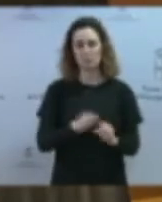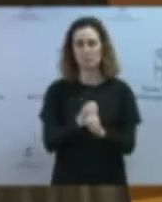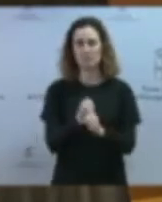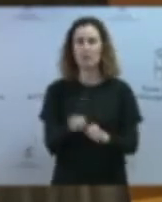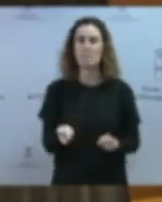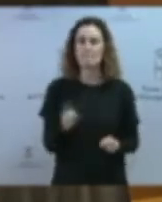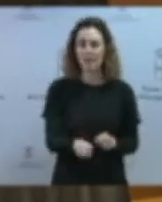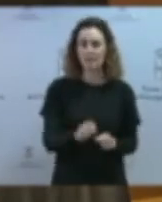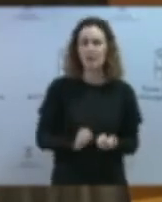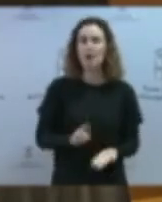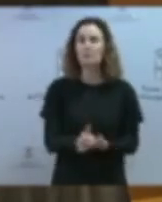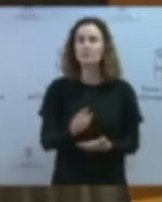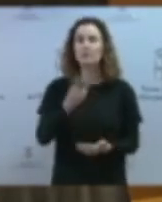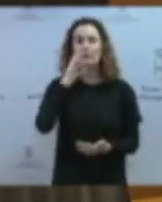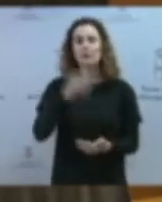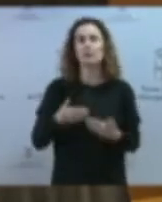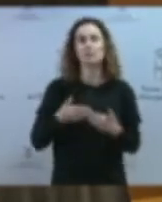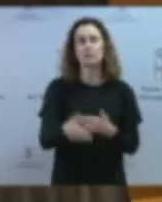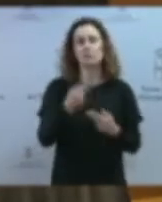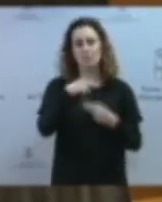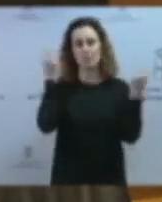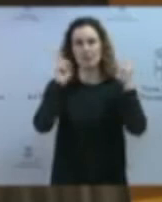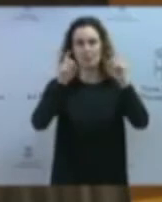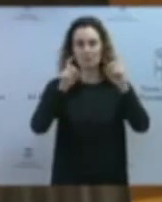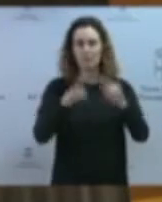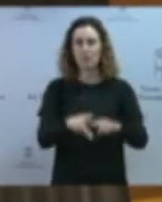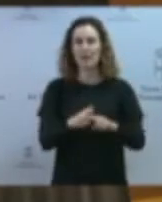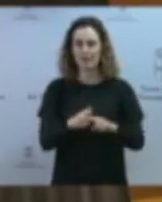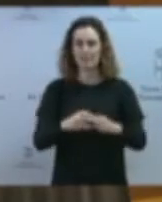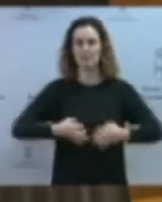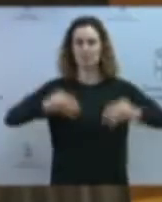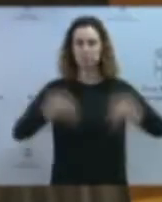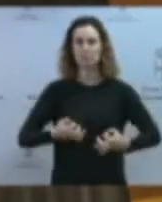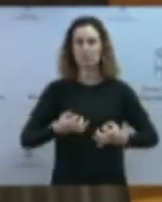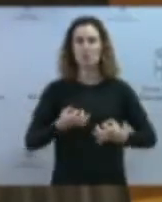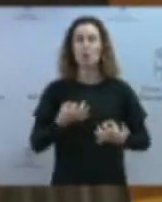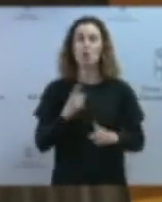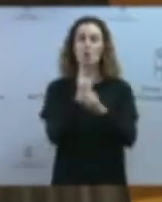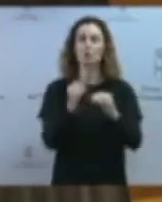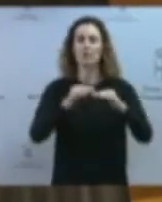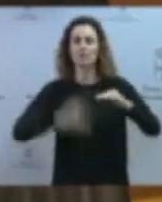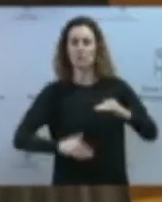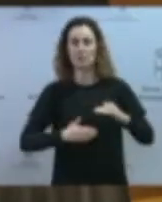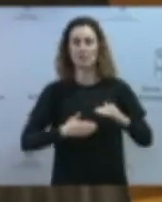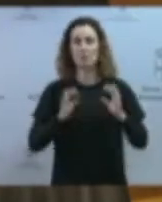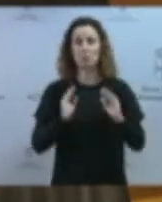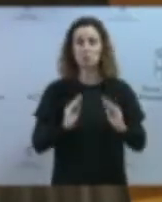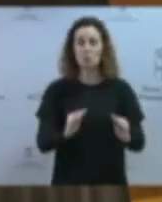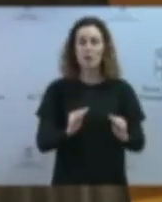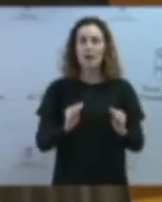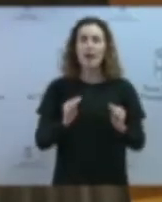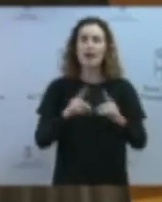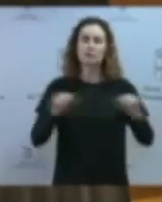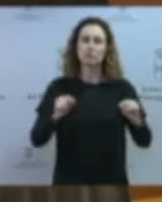pública que suponga una herramienta firme contra las desigualdades, por una Asturias mejor formada y más capaz. No podemos desentendernos de los y les